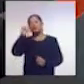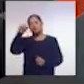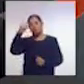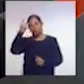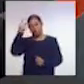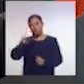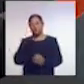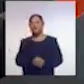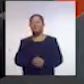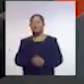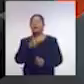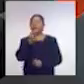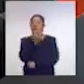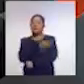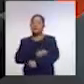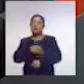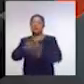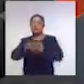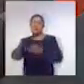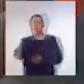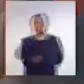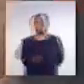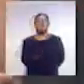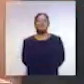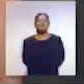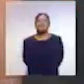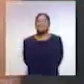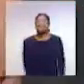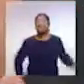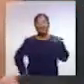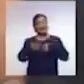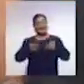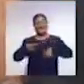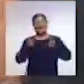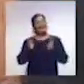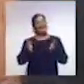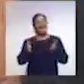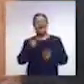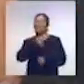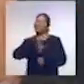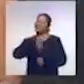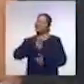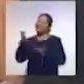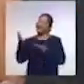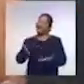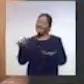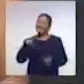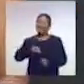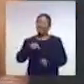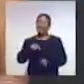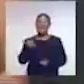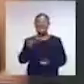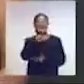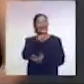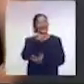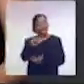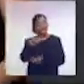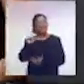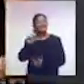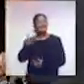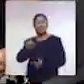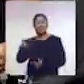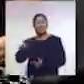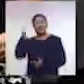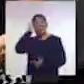15 minutos. Vamos a una breve pausa y regresamos. No se vaya. Estamos de regreso y qué gusto nos da recibir aquí en el estudio a Anabel Ábalos en Poaltec, alcaldesa